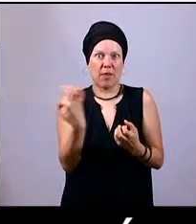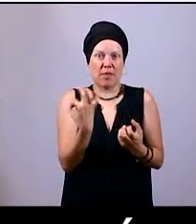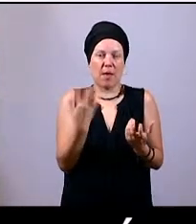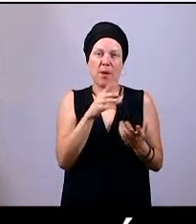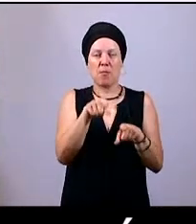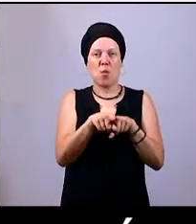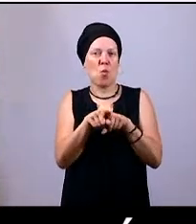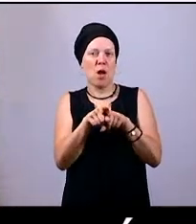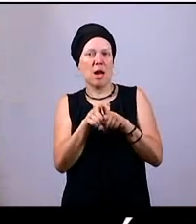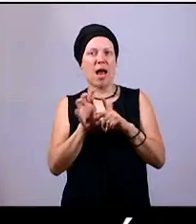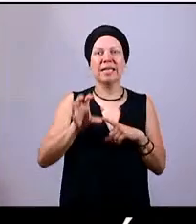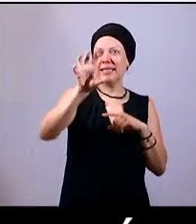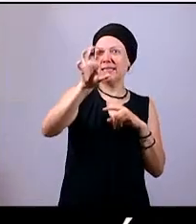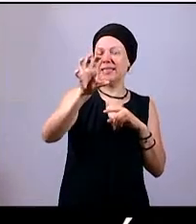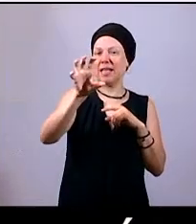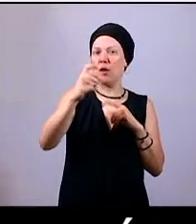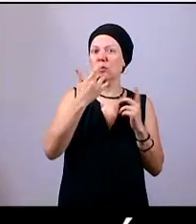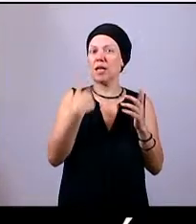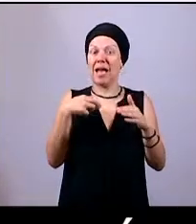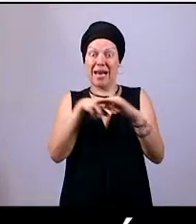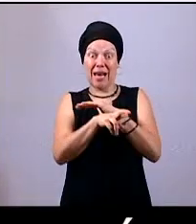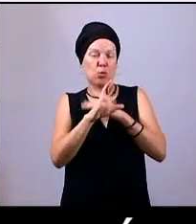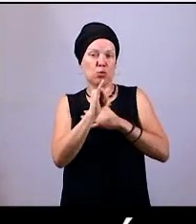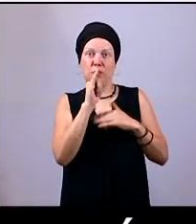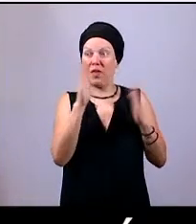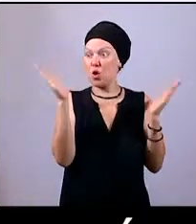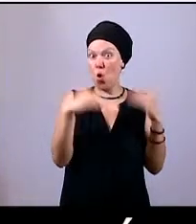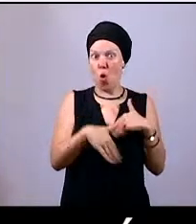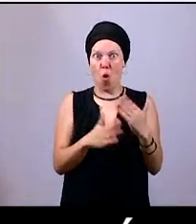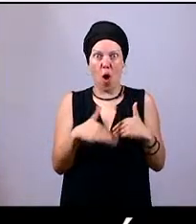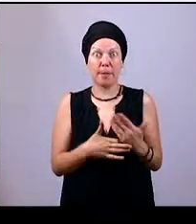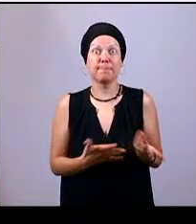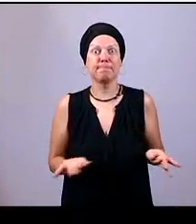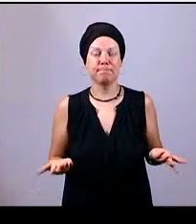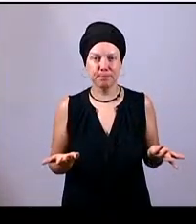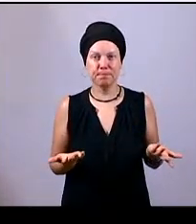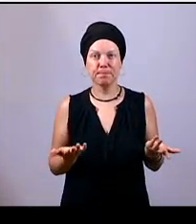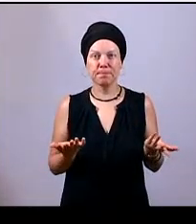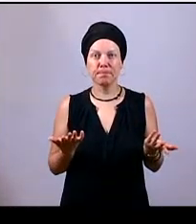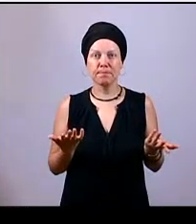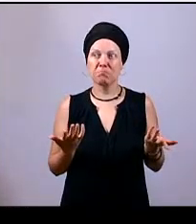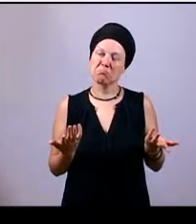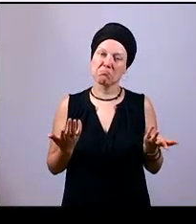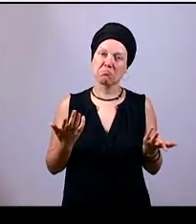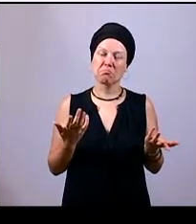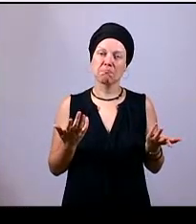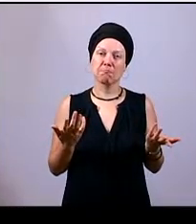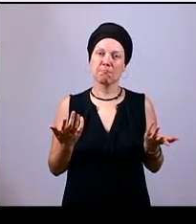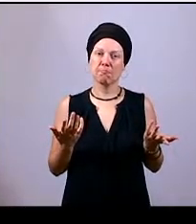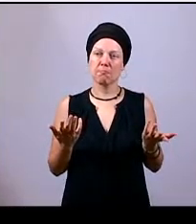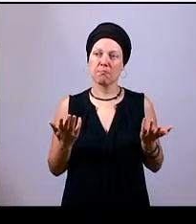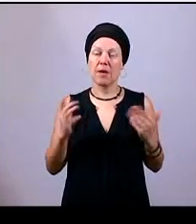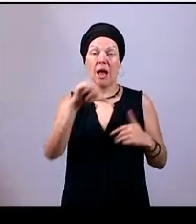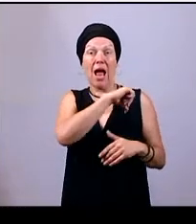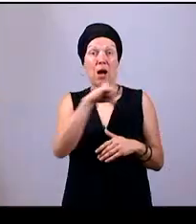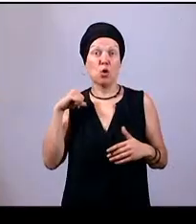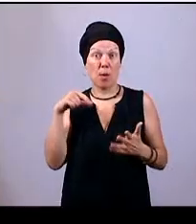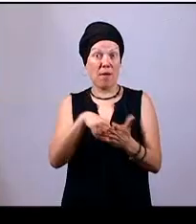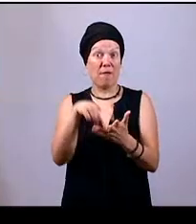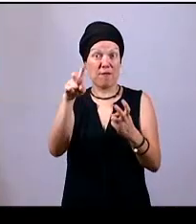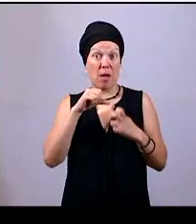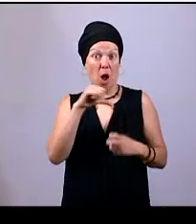existir un Estado que no cuente con recursos suficientes para ello, da un paso más y limita la autonomía